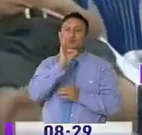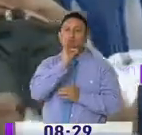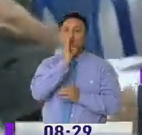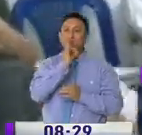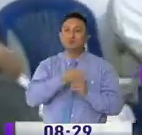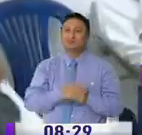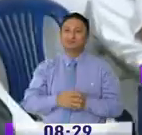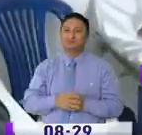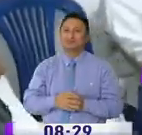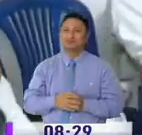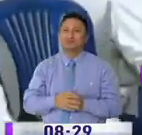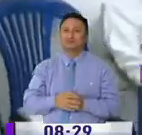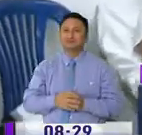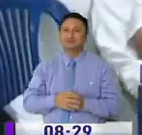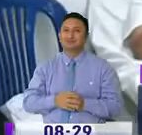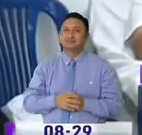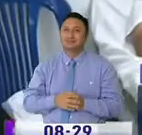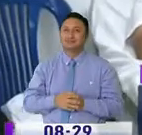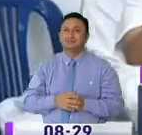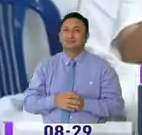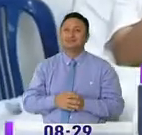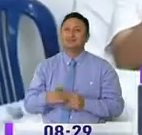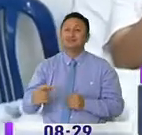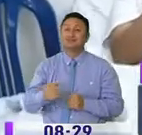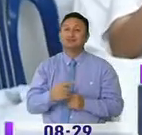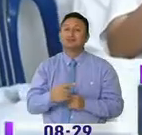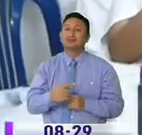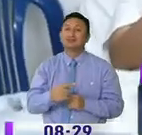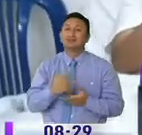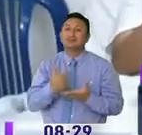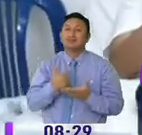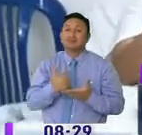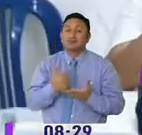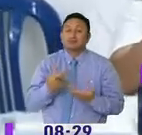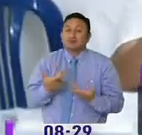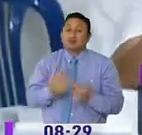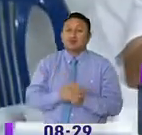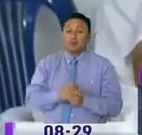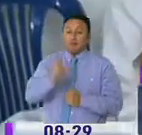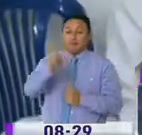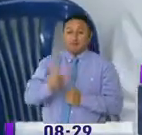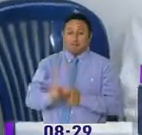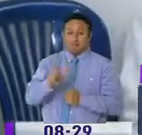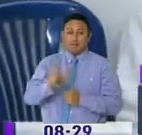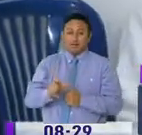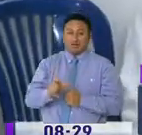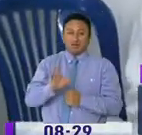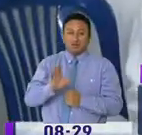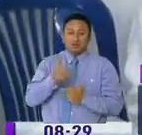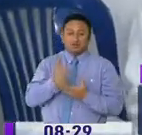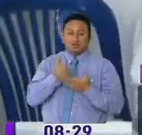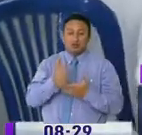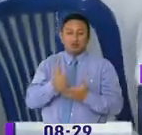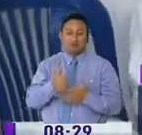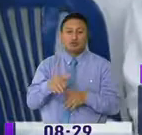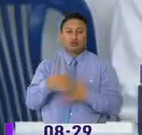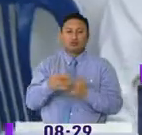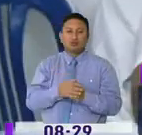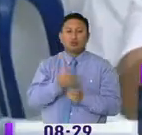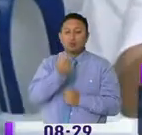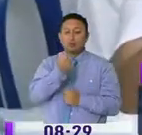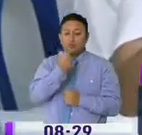más. Entonces, la ventaja es de que tratarle a los pacientes que, sin utilizar